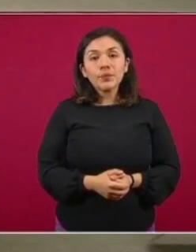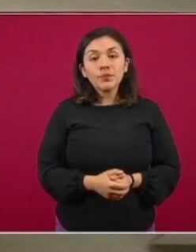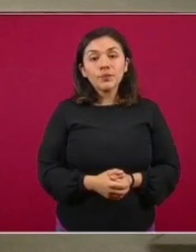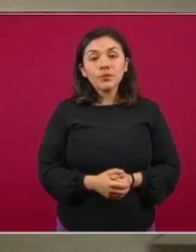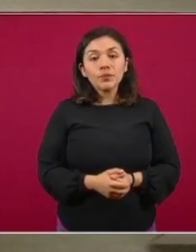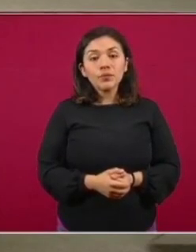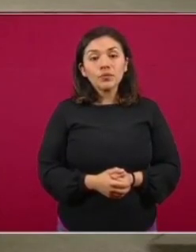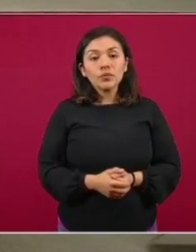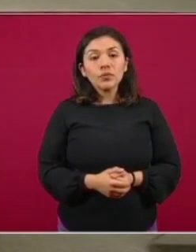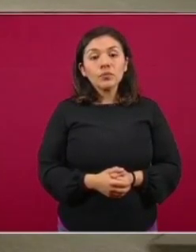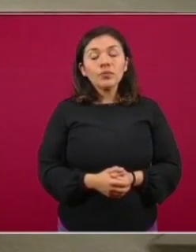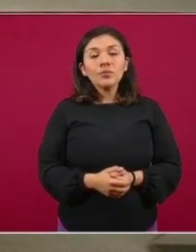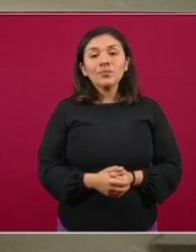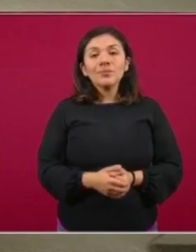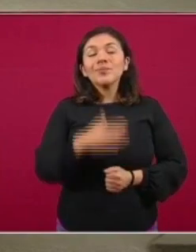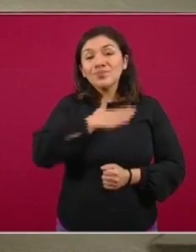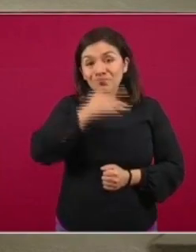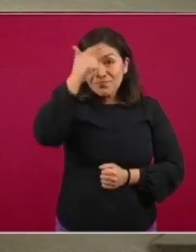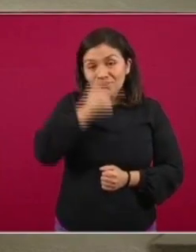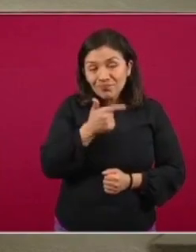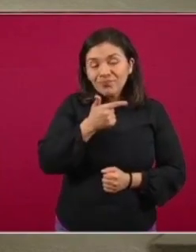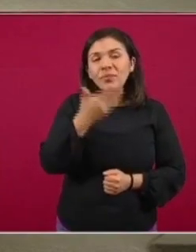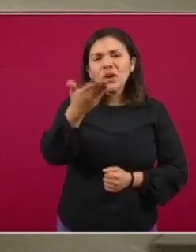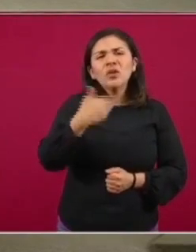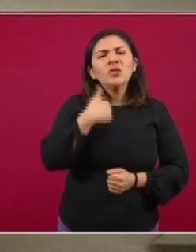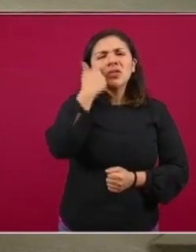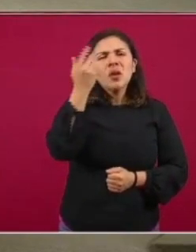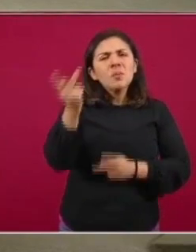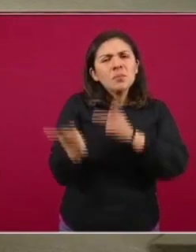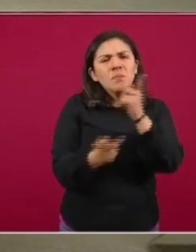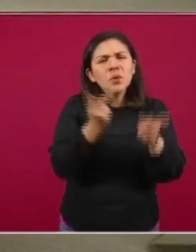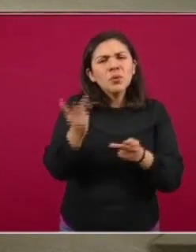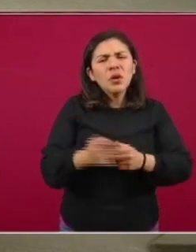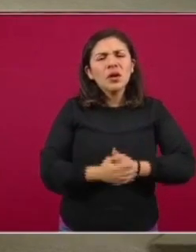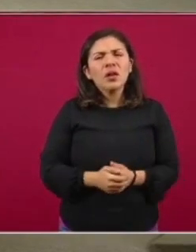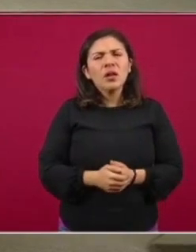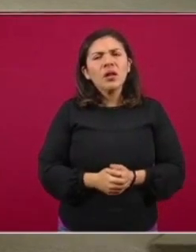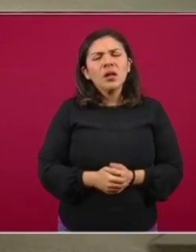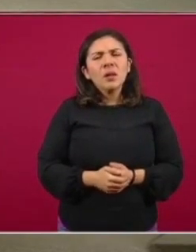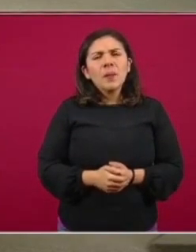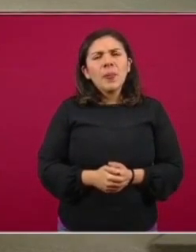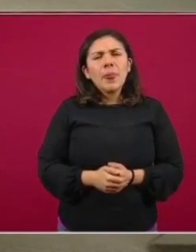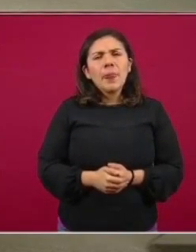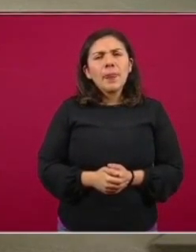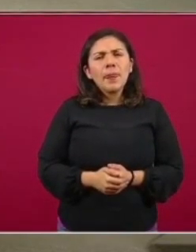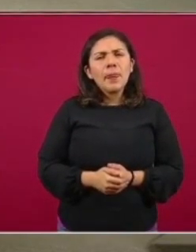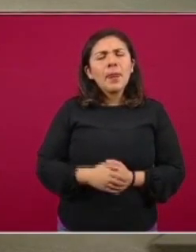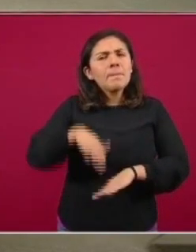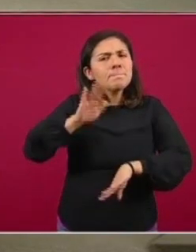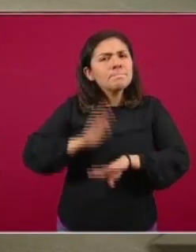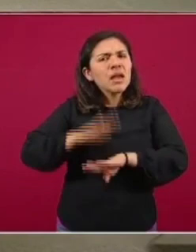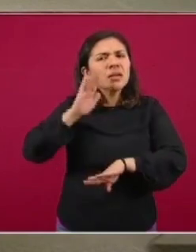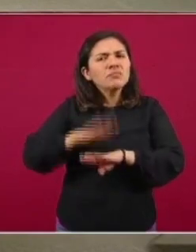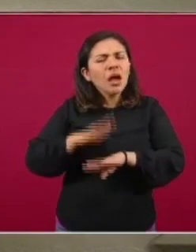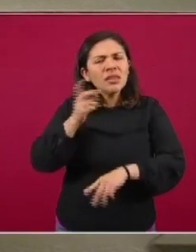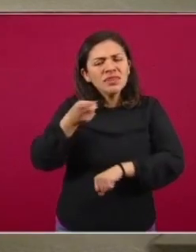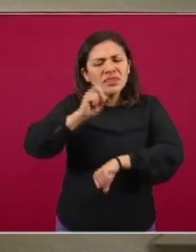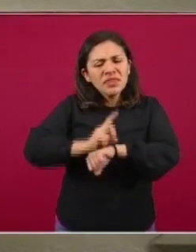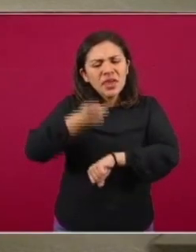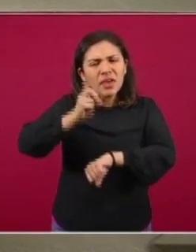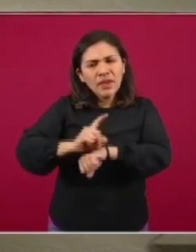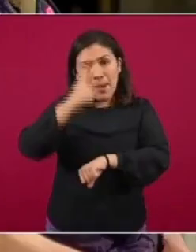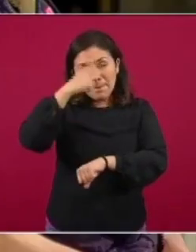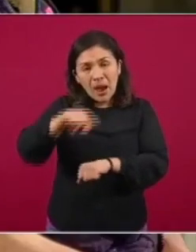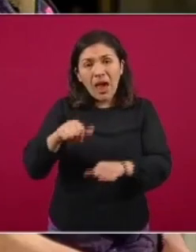Allá atrás, gracias. Gracias, buenas noches, doctor. Yo quiero preguntarle a qué le atribuyen el aumento en el número de días para